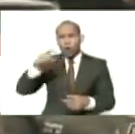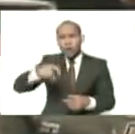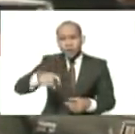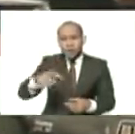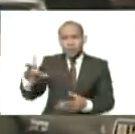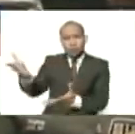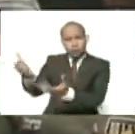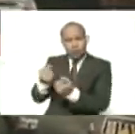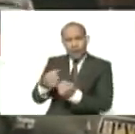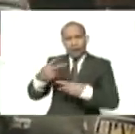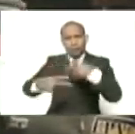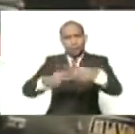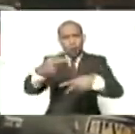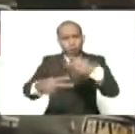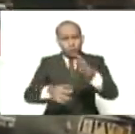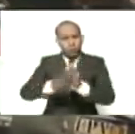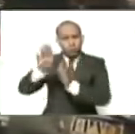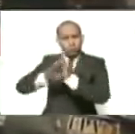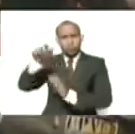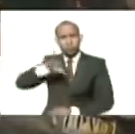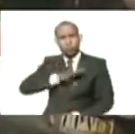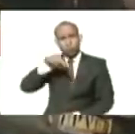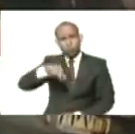producir en nuestro país.